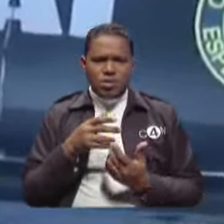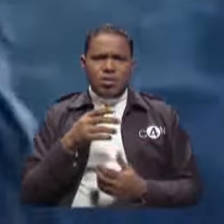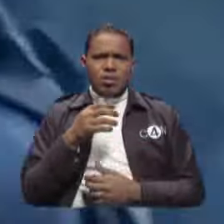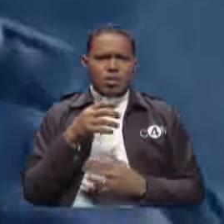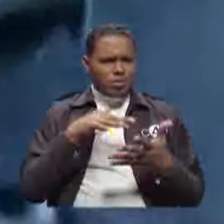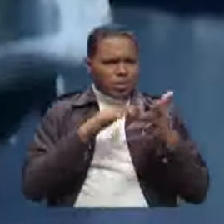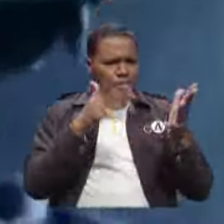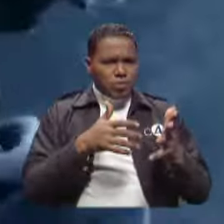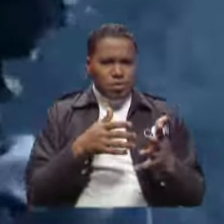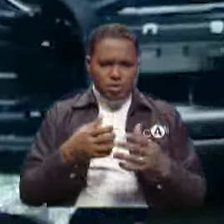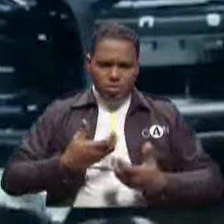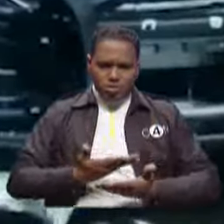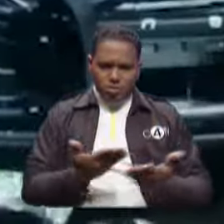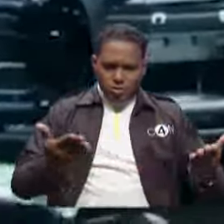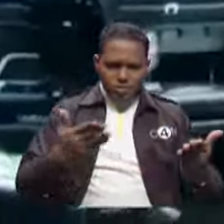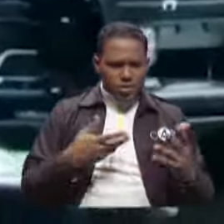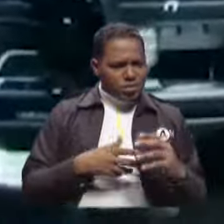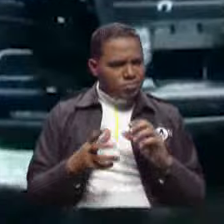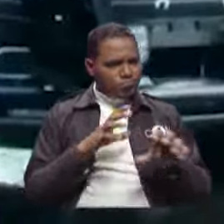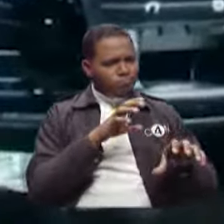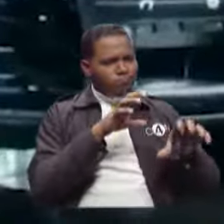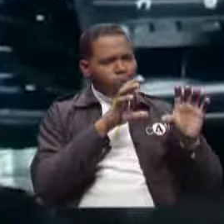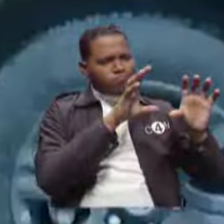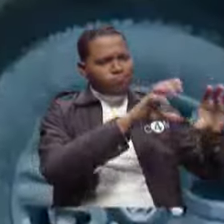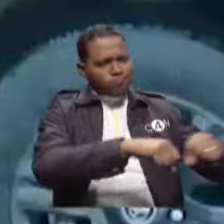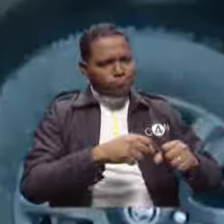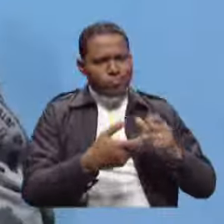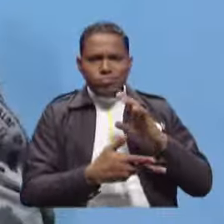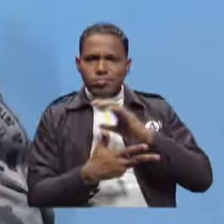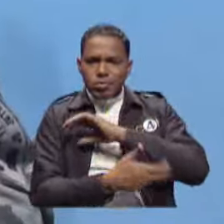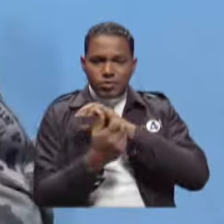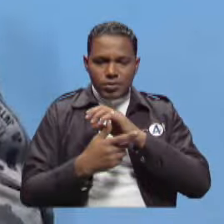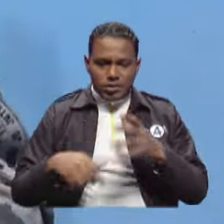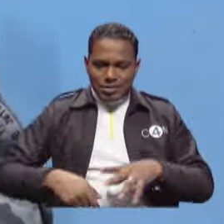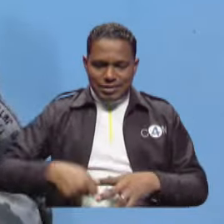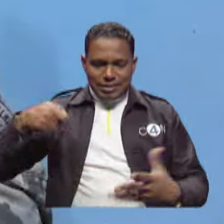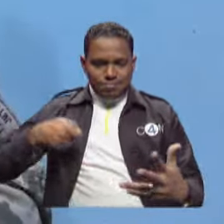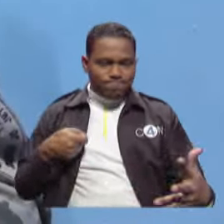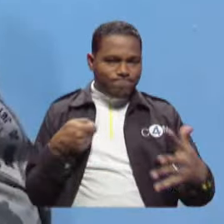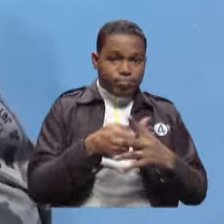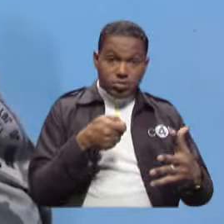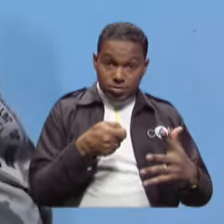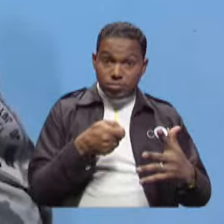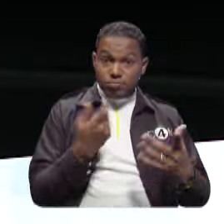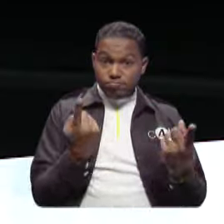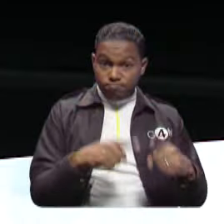un estudiante de sus pertenencias y provocarle una herida de arma